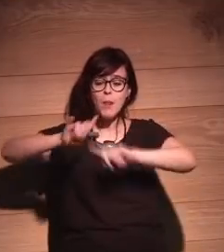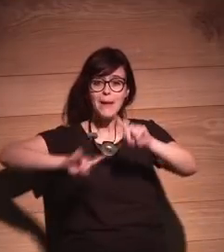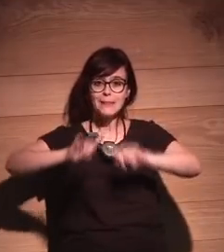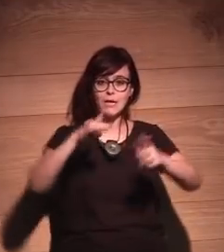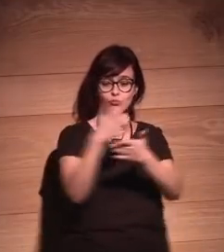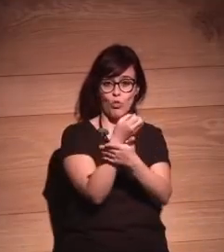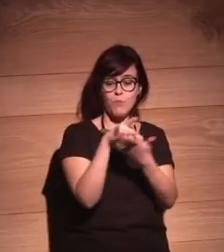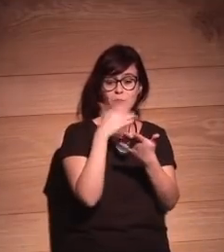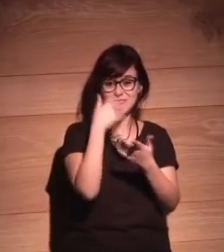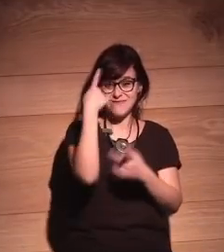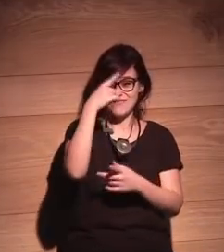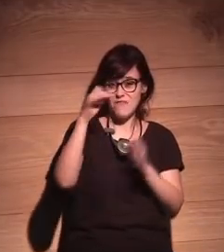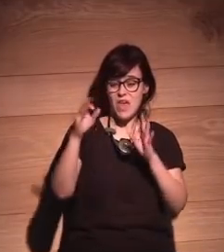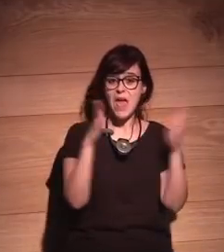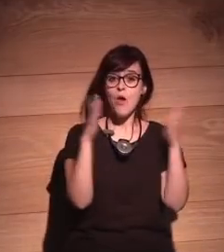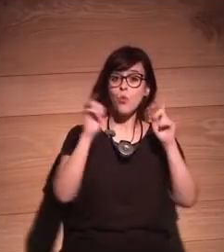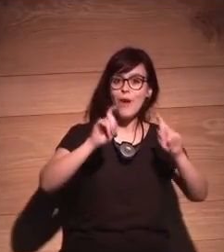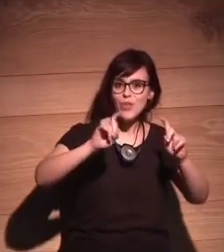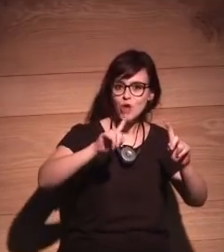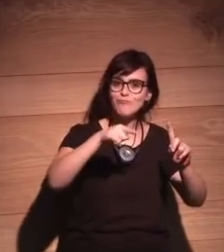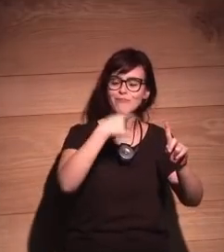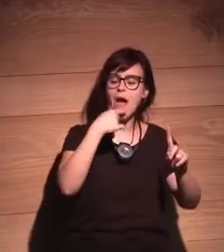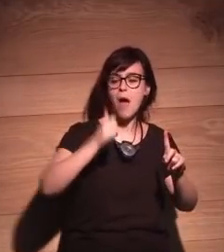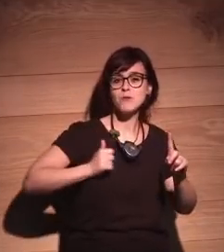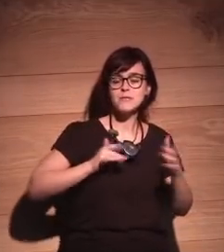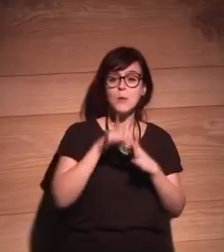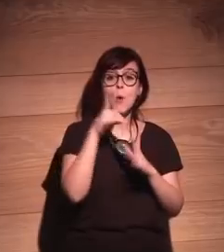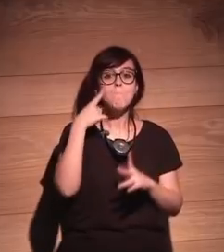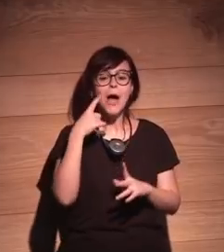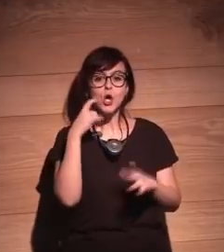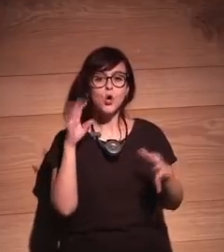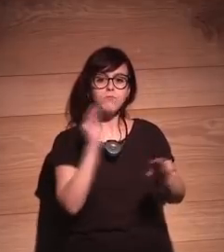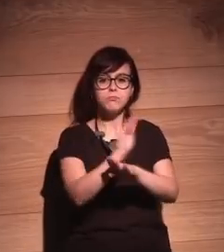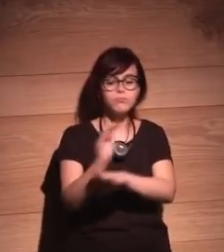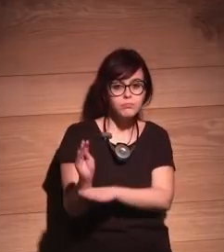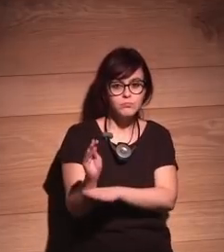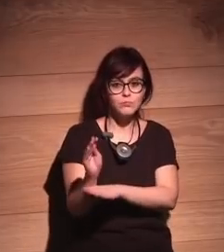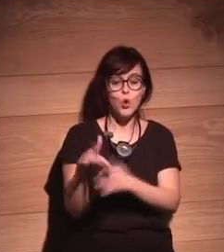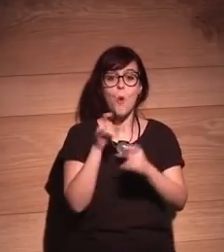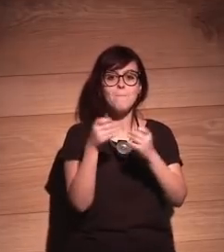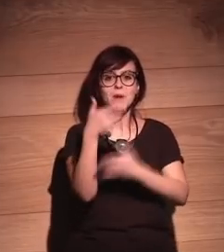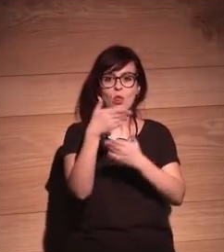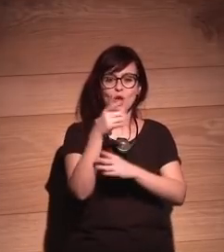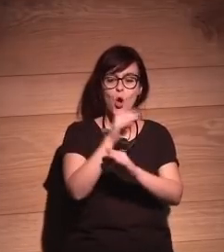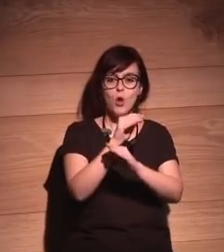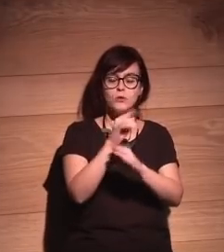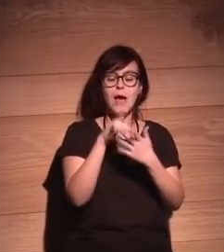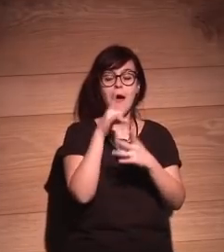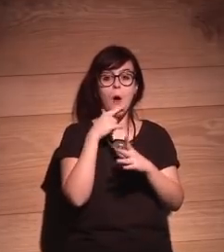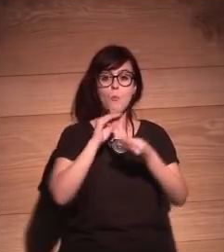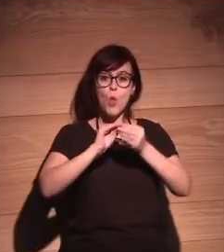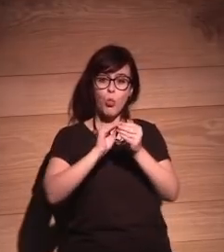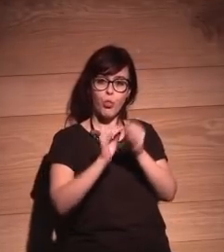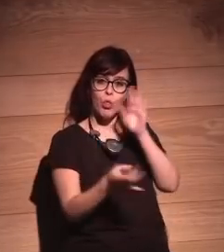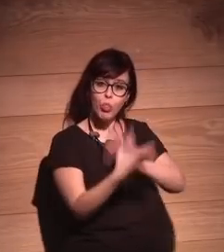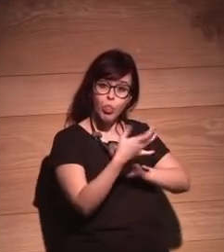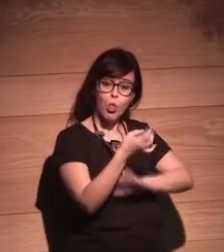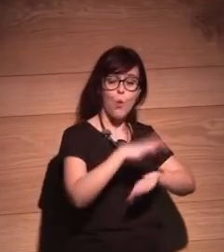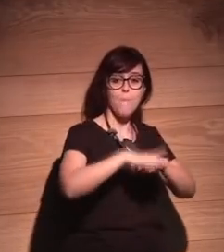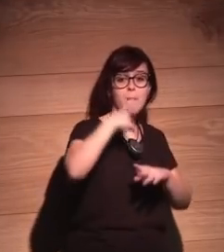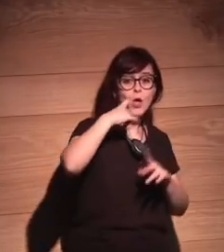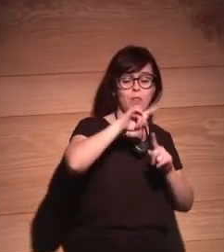tiene hoy día, como las ha tenido en otras épocas la educación, producido por un banco, distribuido por un periódico, pero producido por un banco. Tienes todos